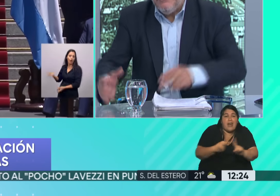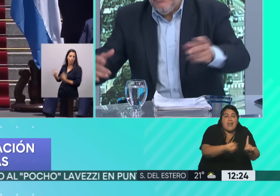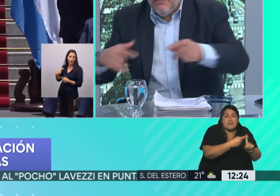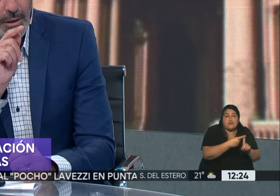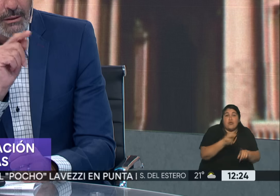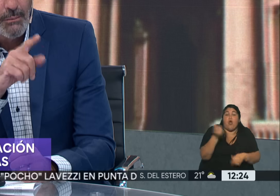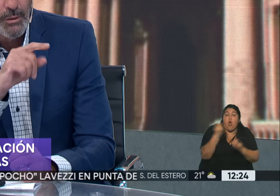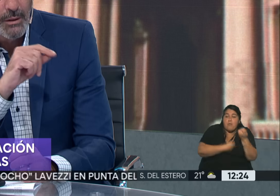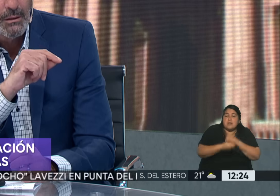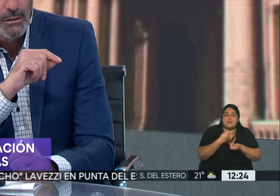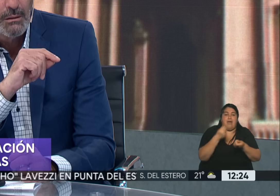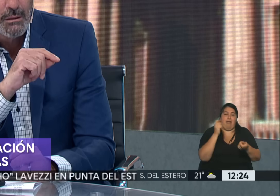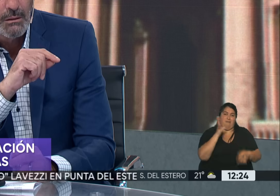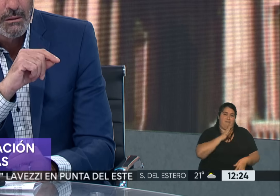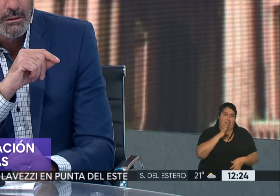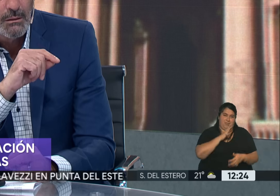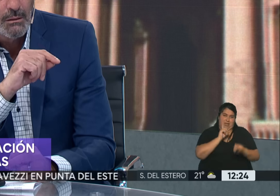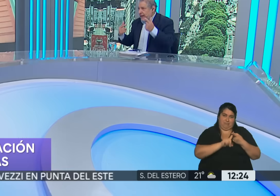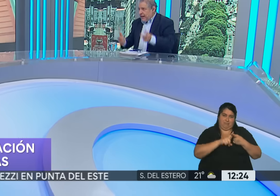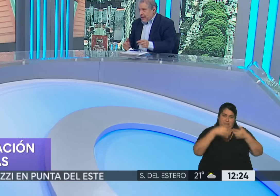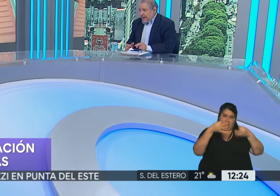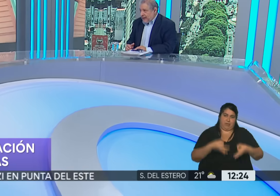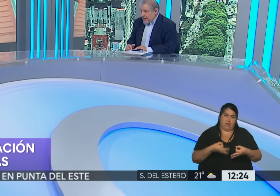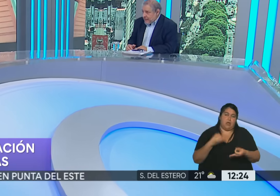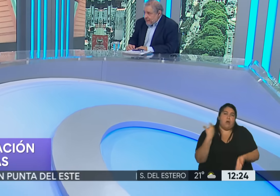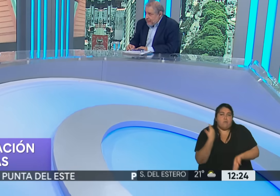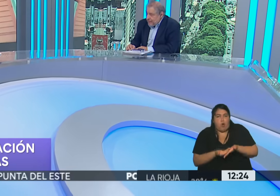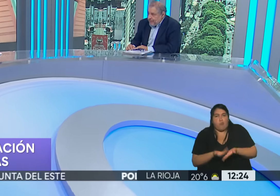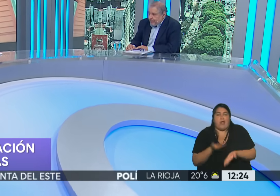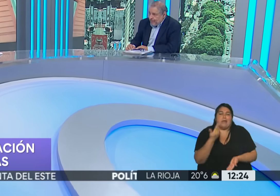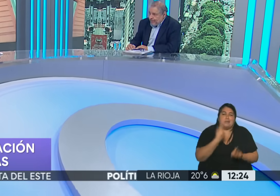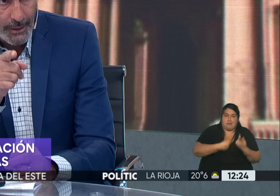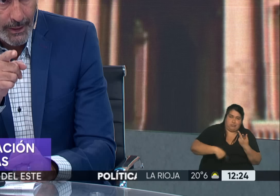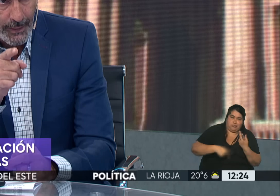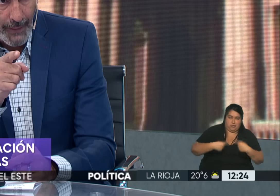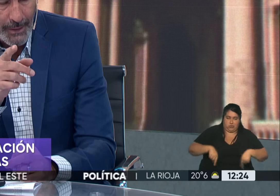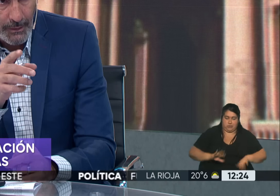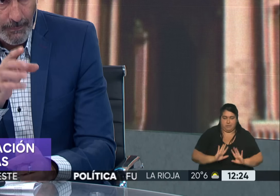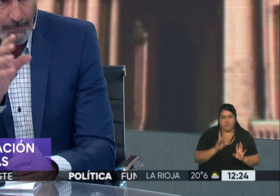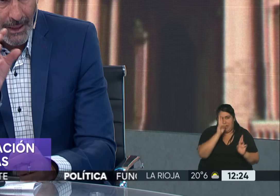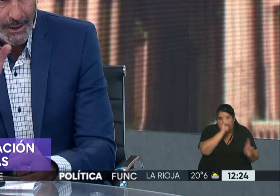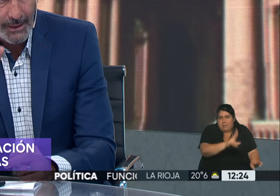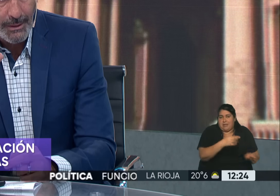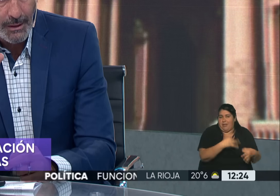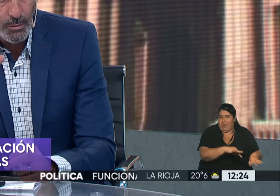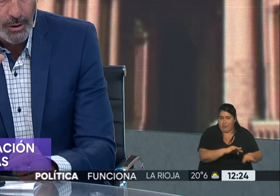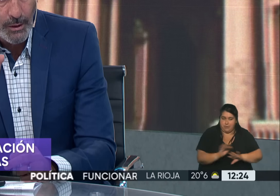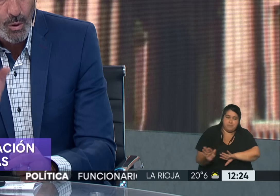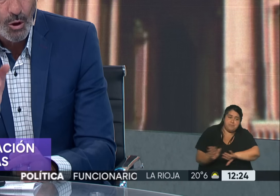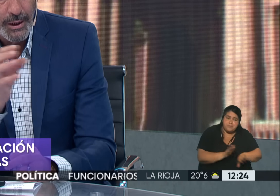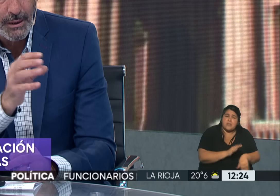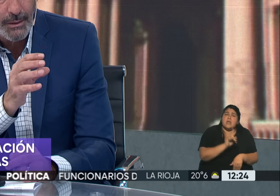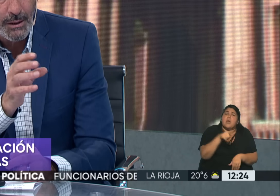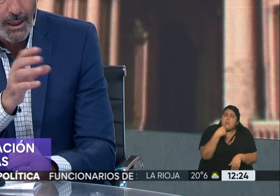bolsa para el tipo de de de oferta y y demás claro Raúl estas cuestiones eh A ver van directamente como